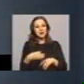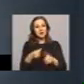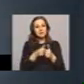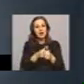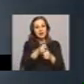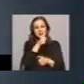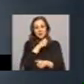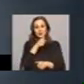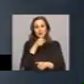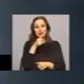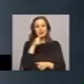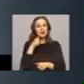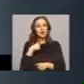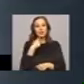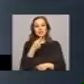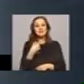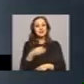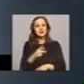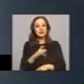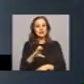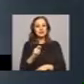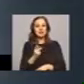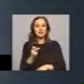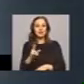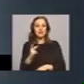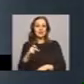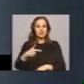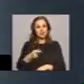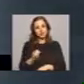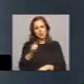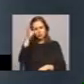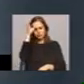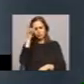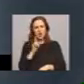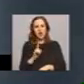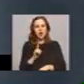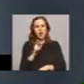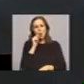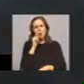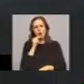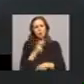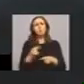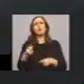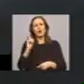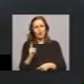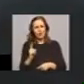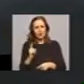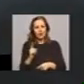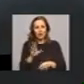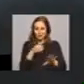y con antorchas. Yo siempre he dicho que Cervantes no es un genio. Cervantes es un señor... ¿Por qué? Porque no es un genio. No, yo te explico.